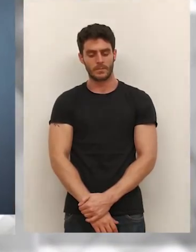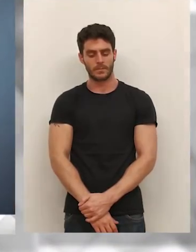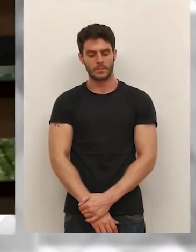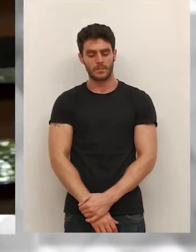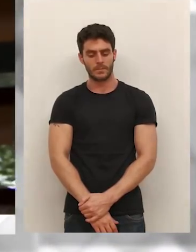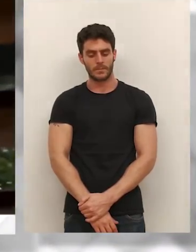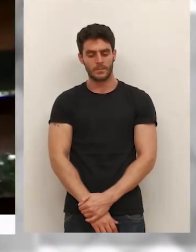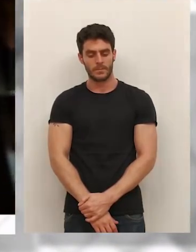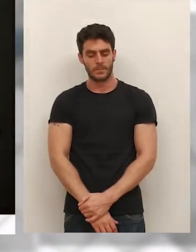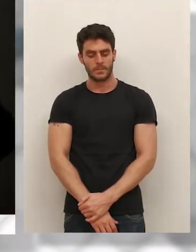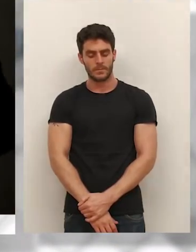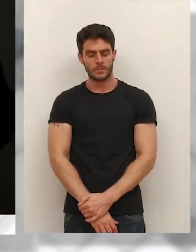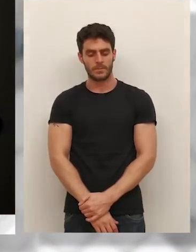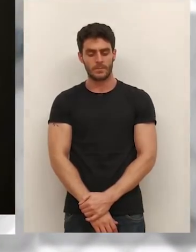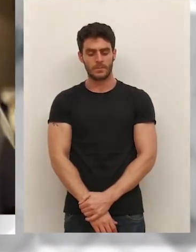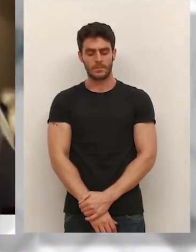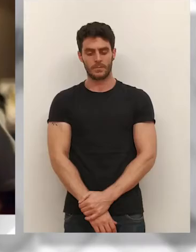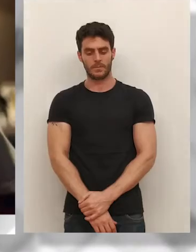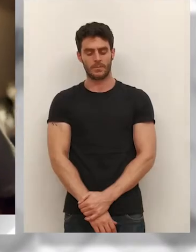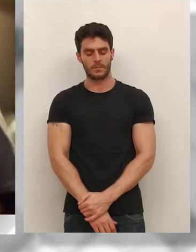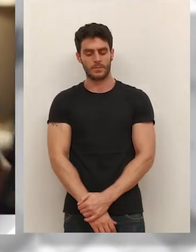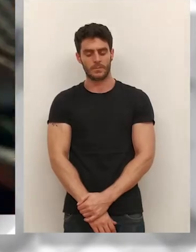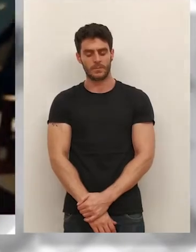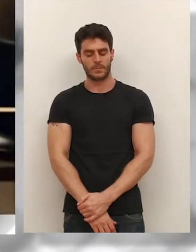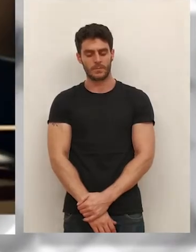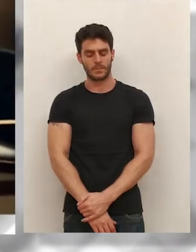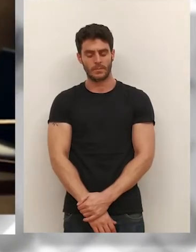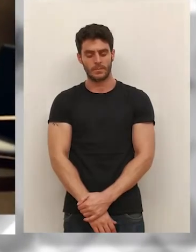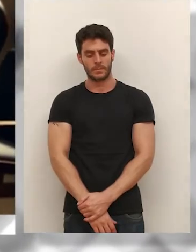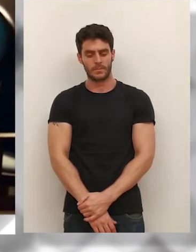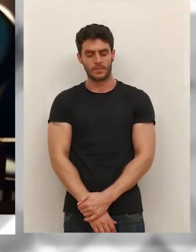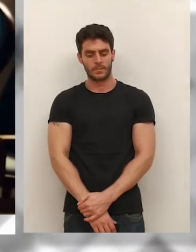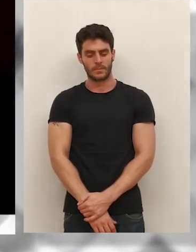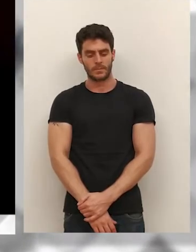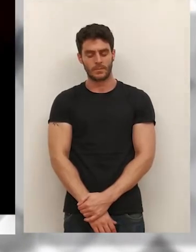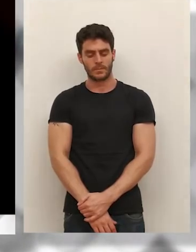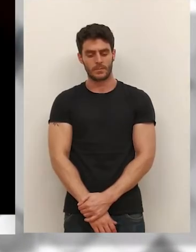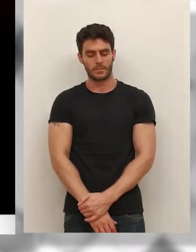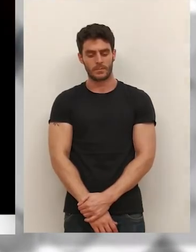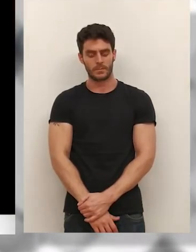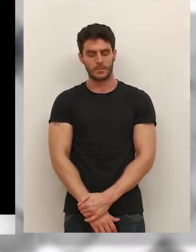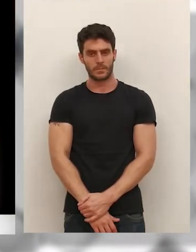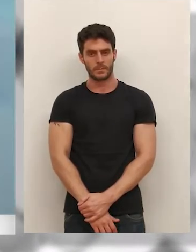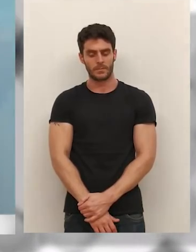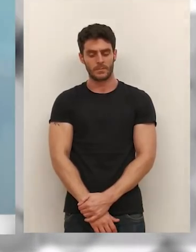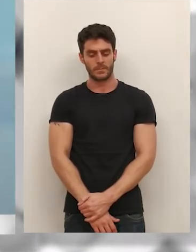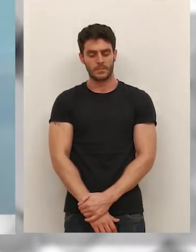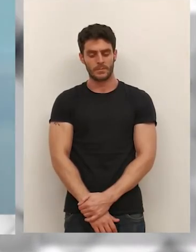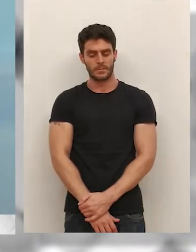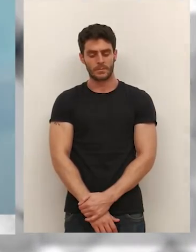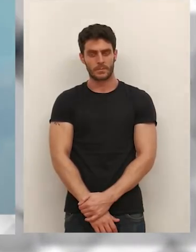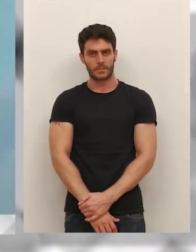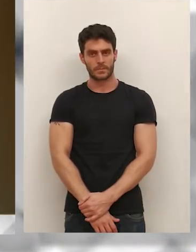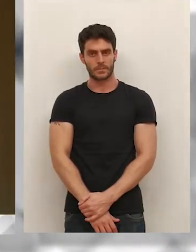y aún así ganar. Se aprende que no tenemos por qué ser iguales y que cada cual